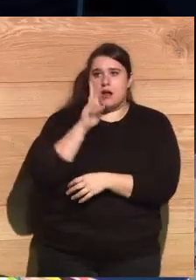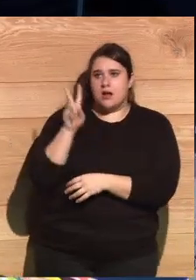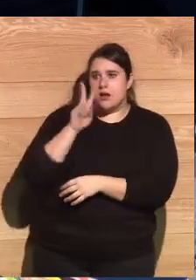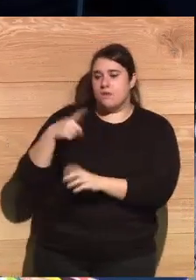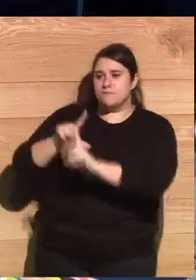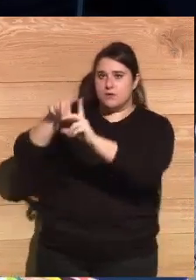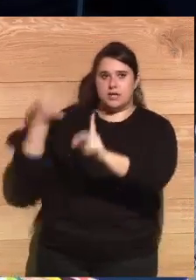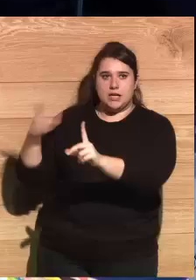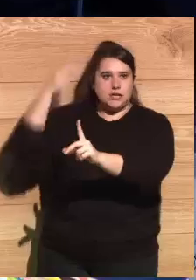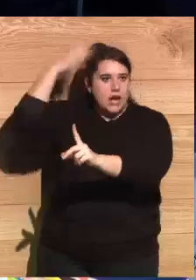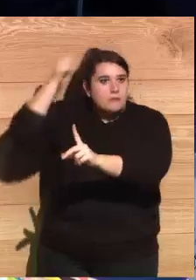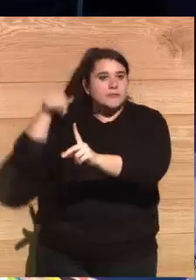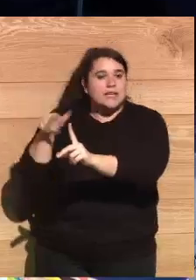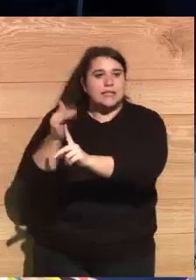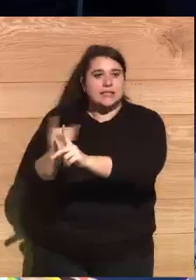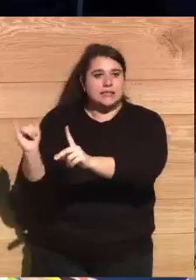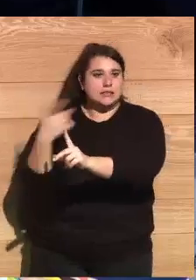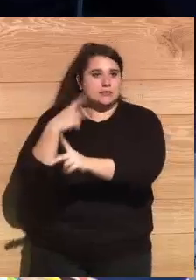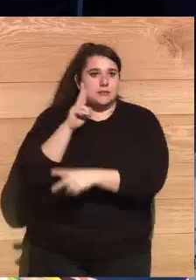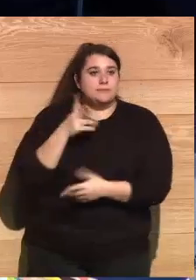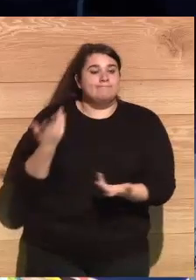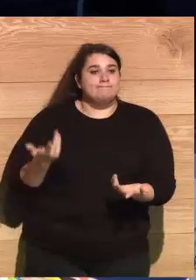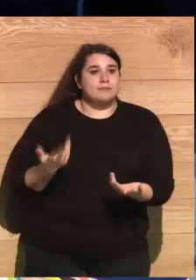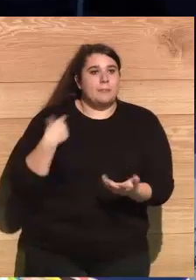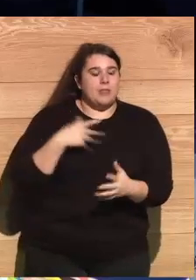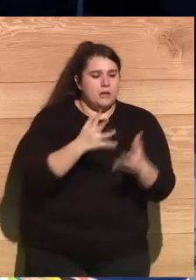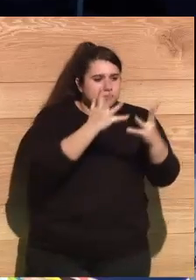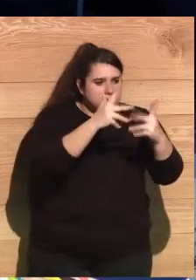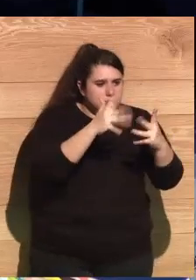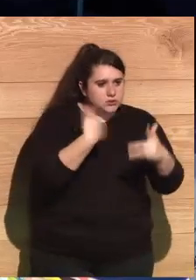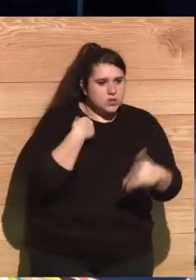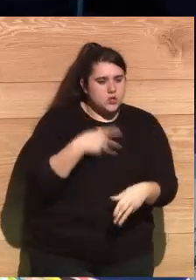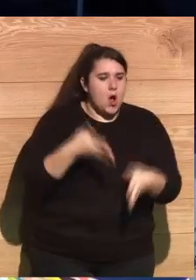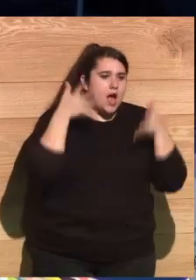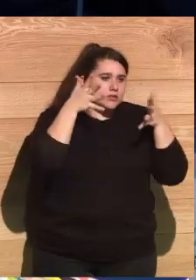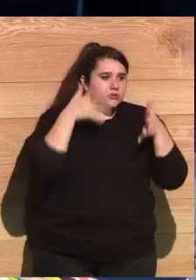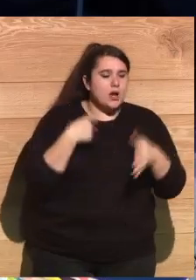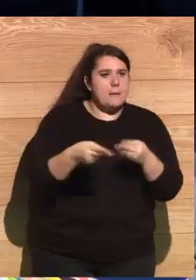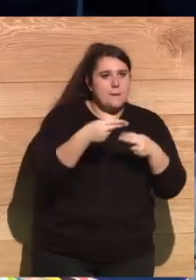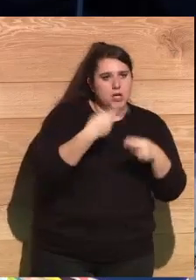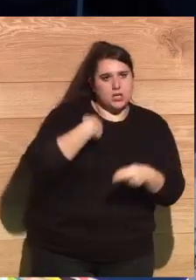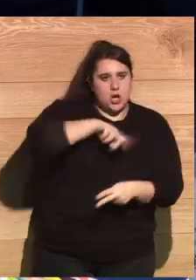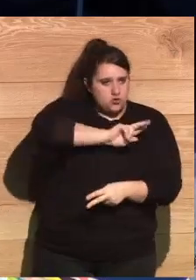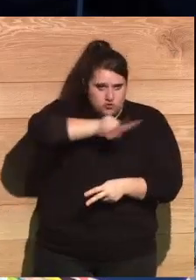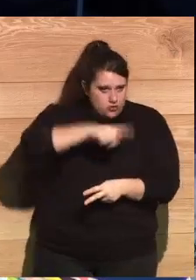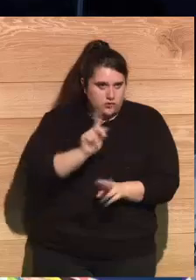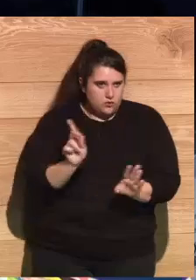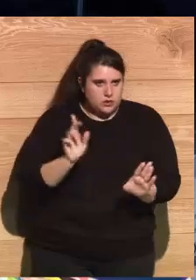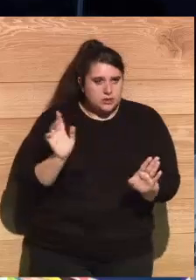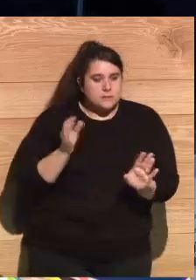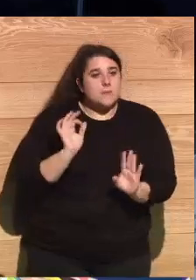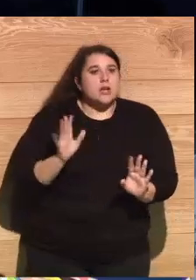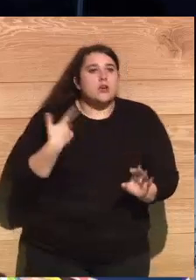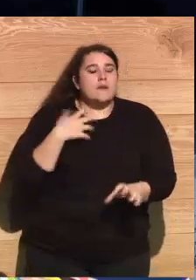decía, bueno, no, porque Hillary se estaba dando baños de masas, pero yo hacía las cuentas, yo digo, yo no soy asesora política, pero los votos necesitan ganar